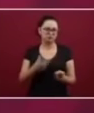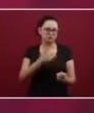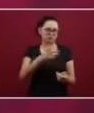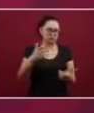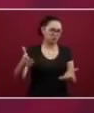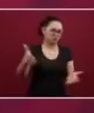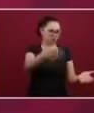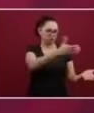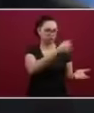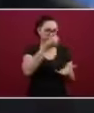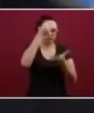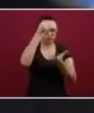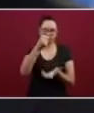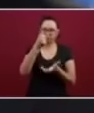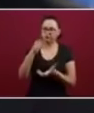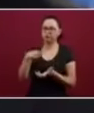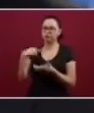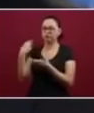pues, ¿no? Uh-huh.